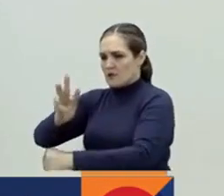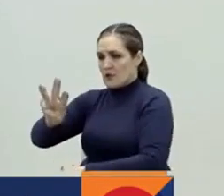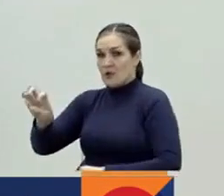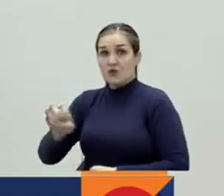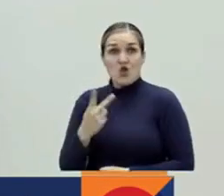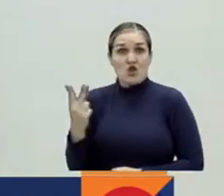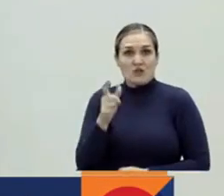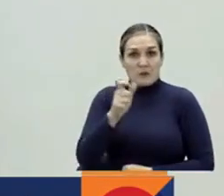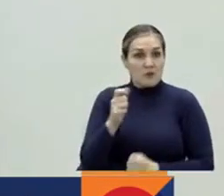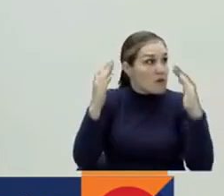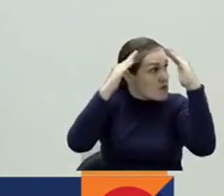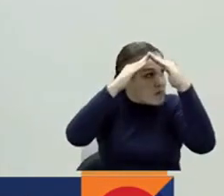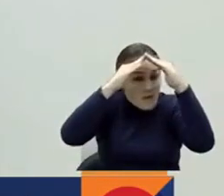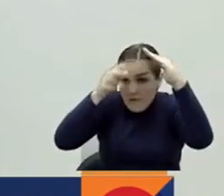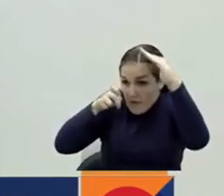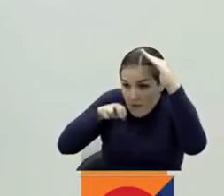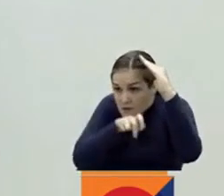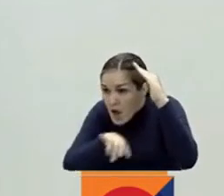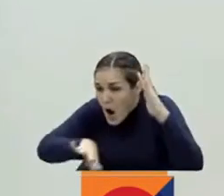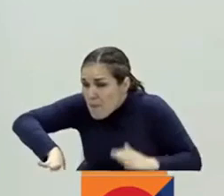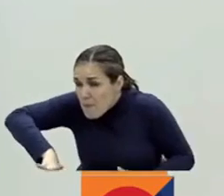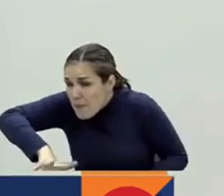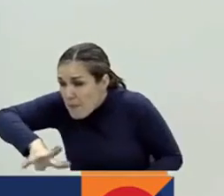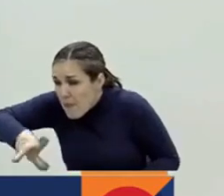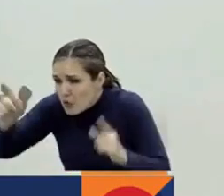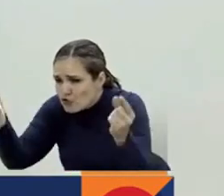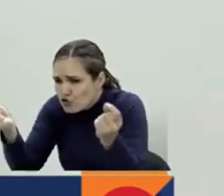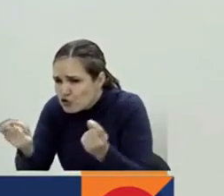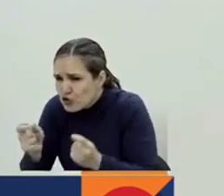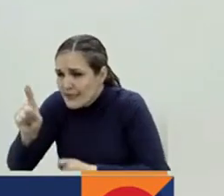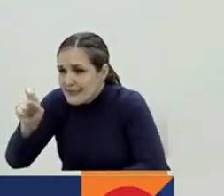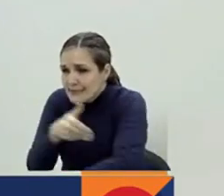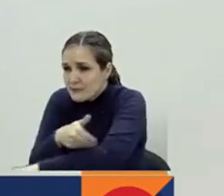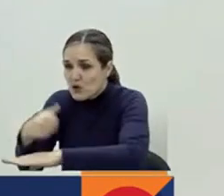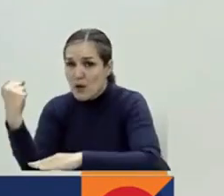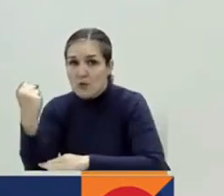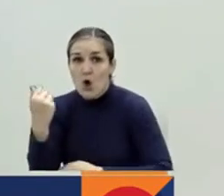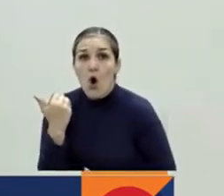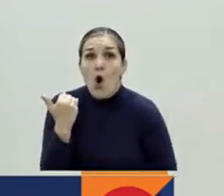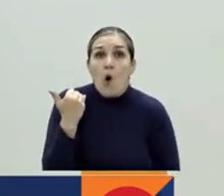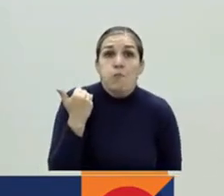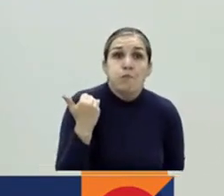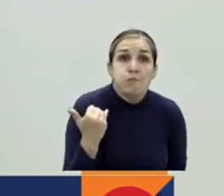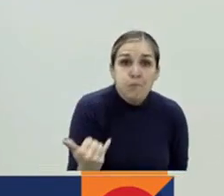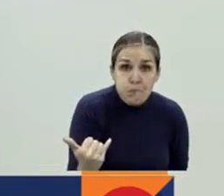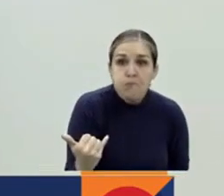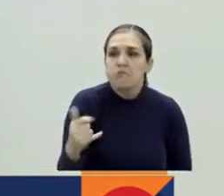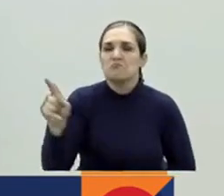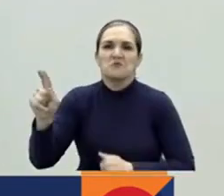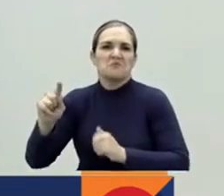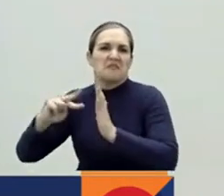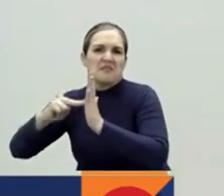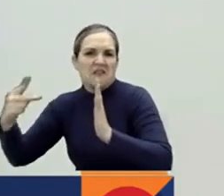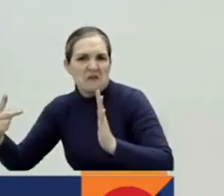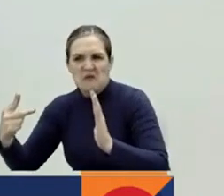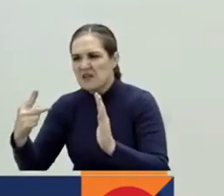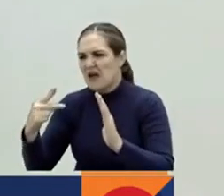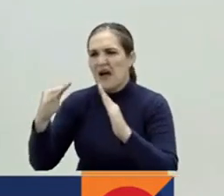hurtan elementos avaluados aproximadamente en 6 millones de pesos, dentro de los cuales tenemos algunos electrodomésticos, herramientas y dinero en